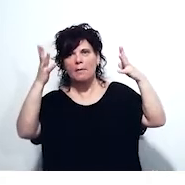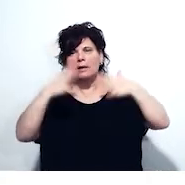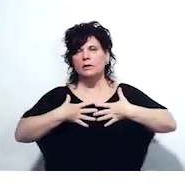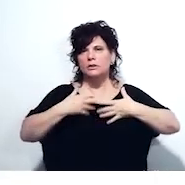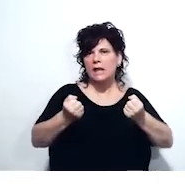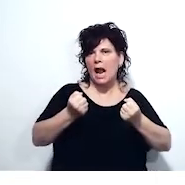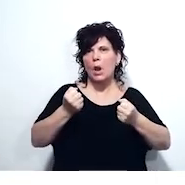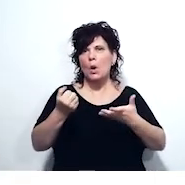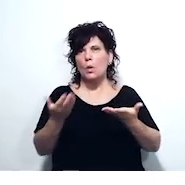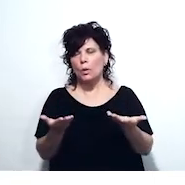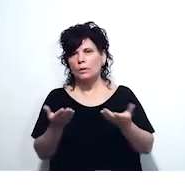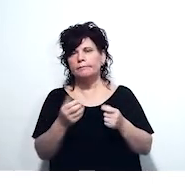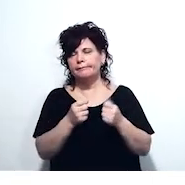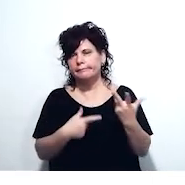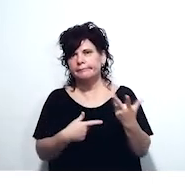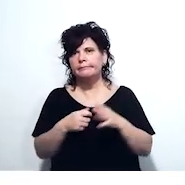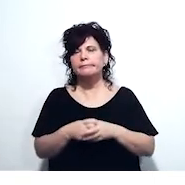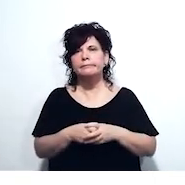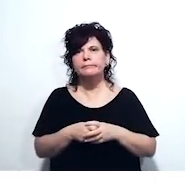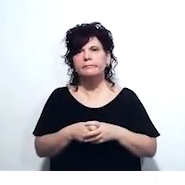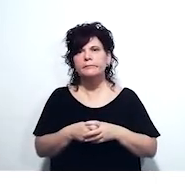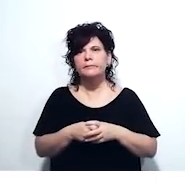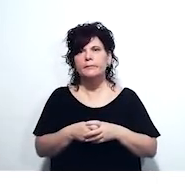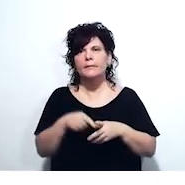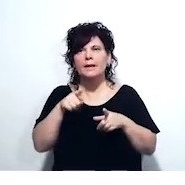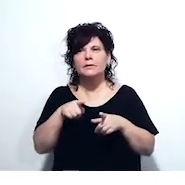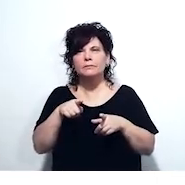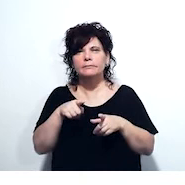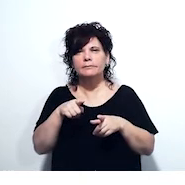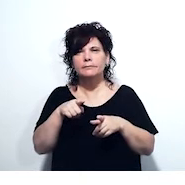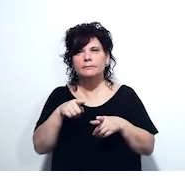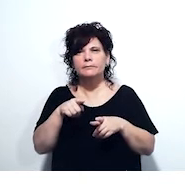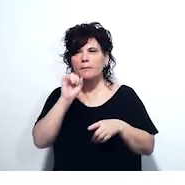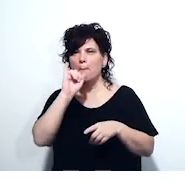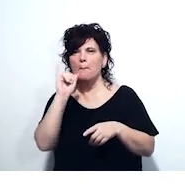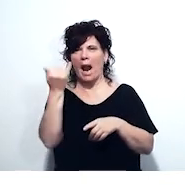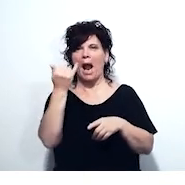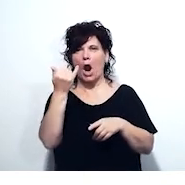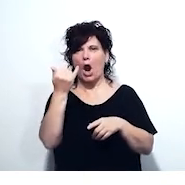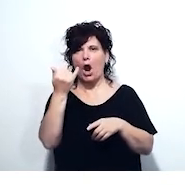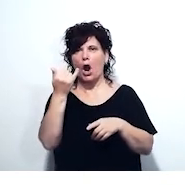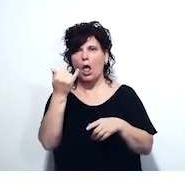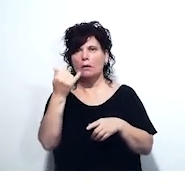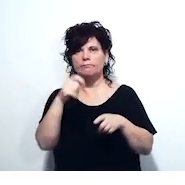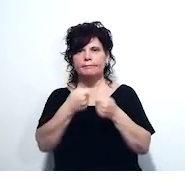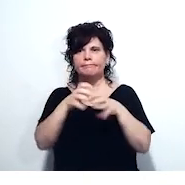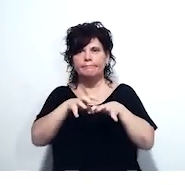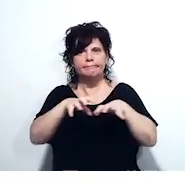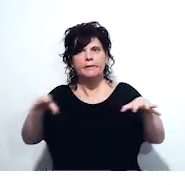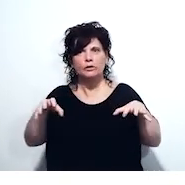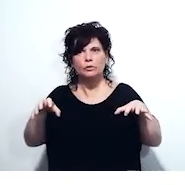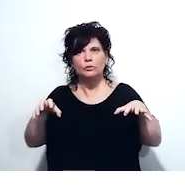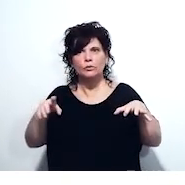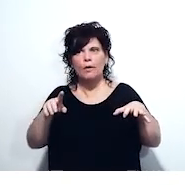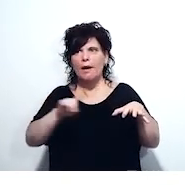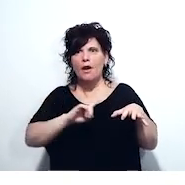hambre. La coordinación técnica transfronteriza a nivel mundial sería ideal para evitar una mayor fragmentación de la infraestructura de Internet y el